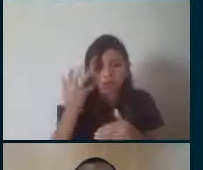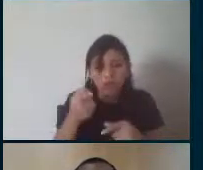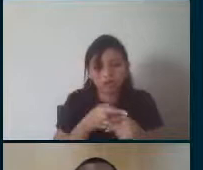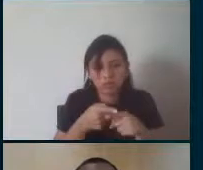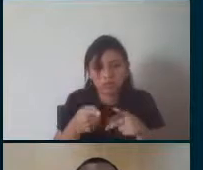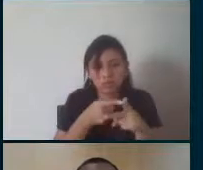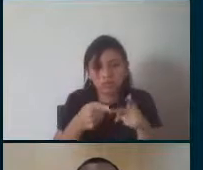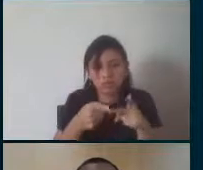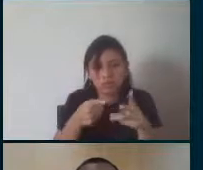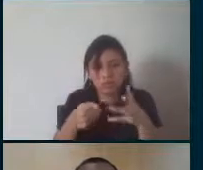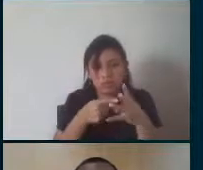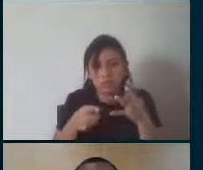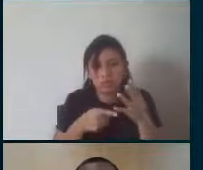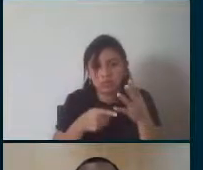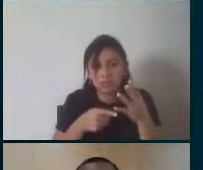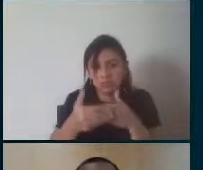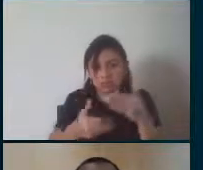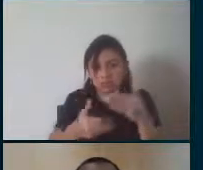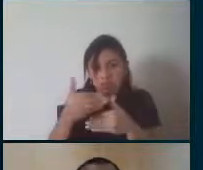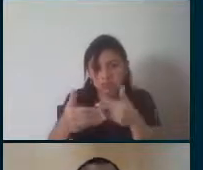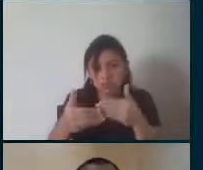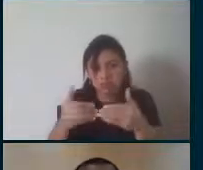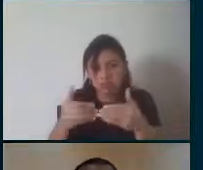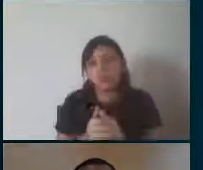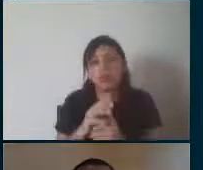Se implementaron 4 funciones nuevas.